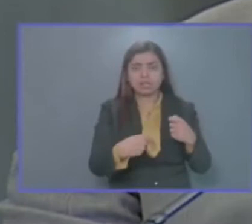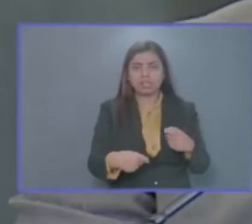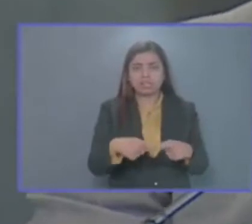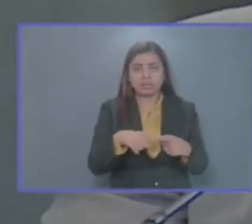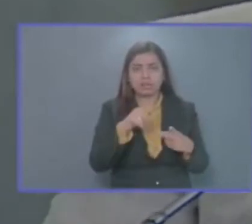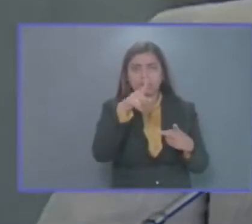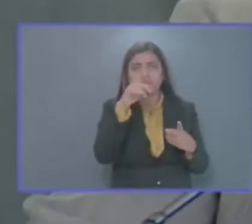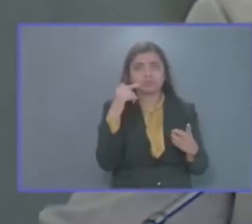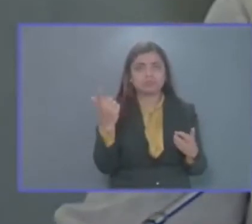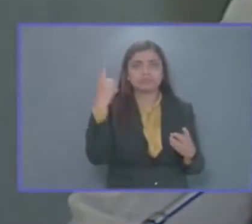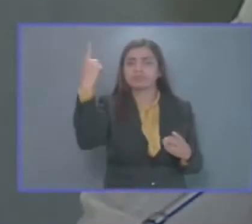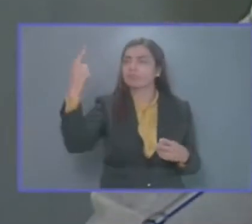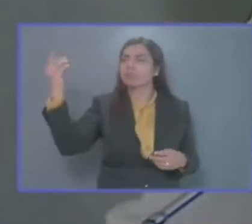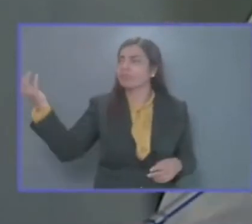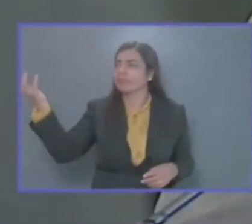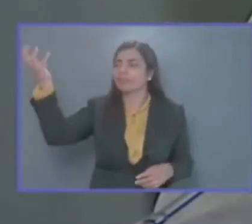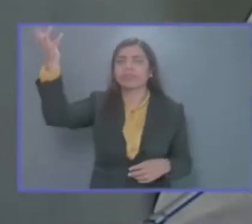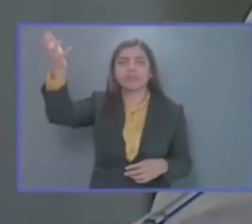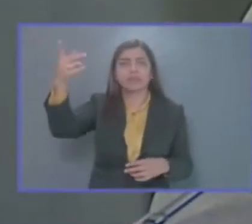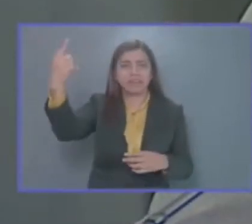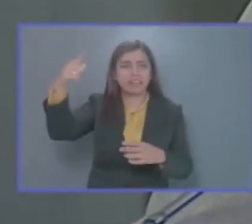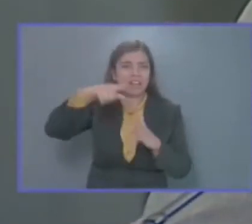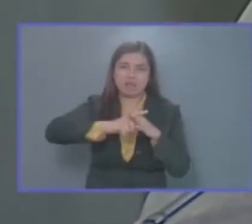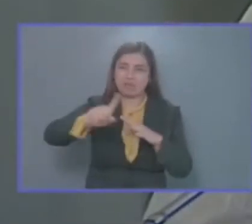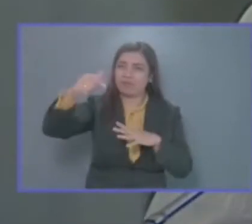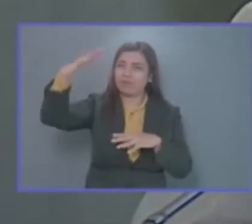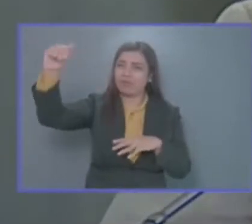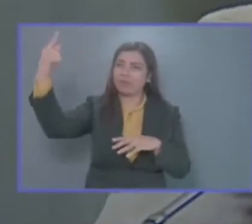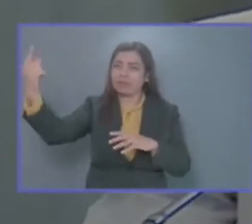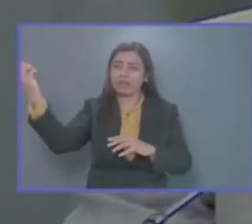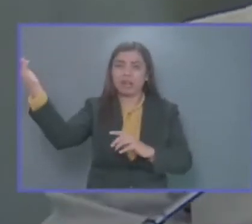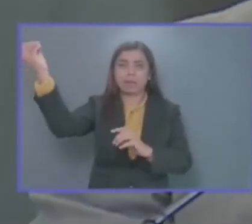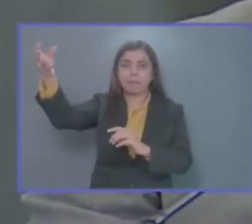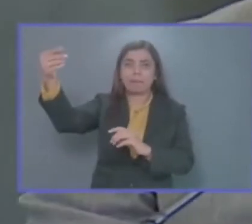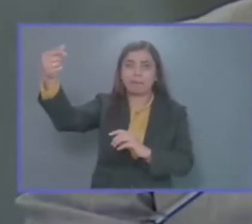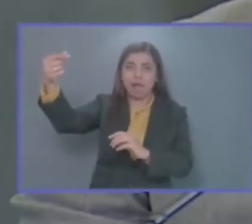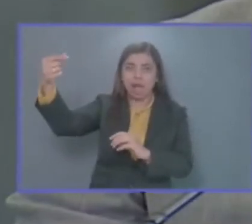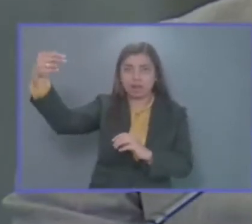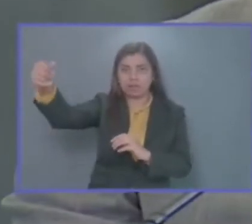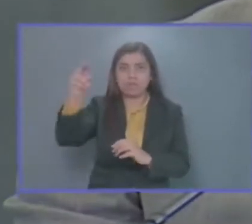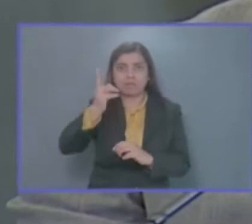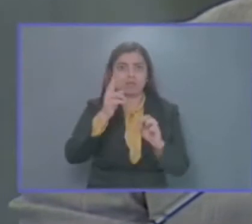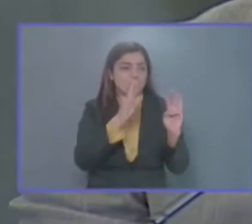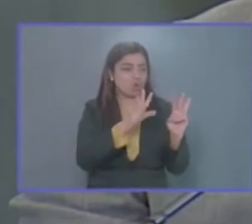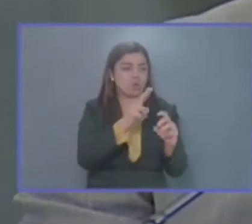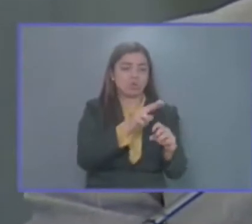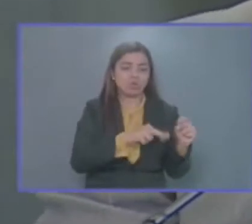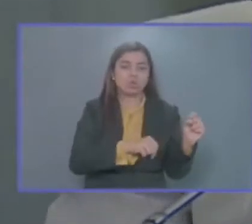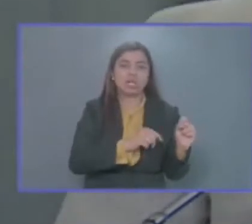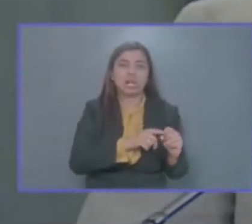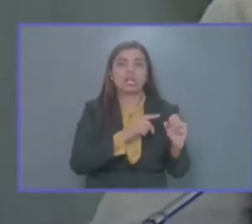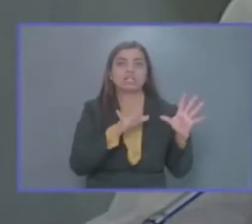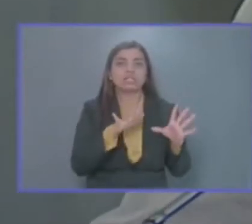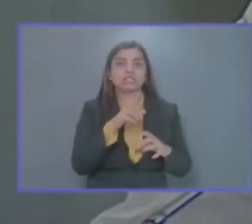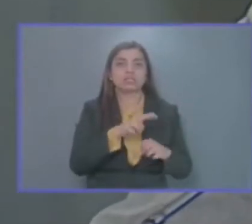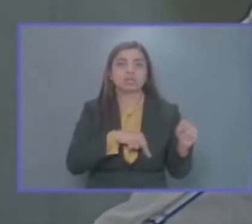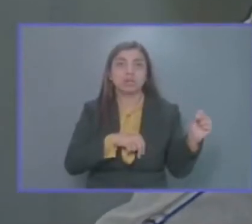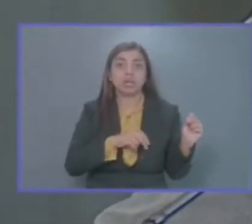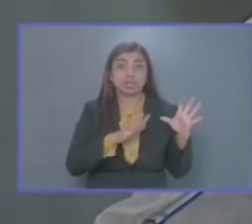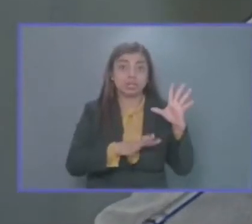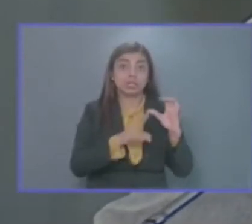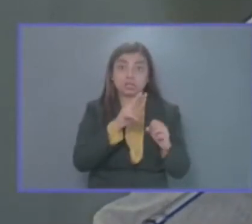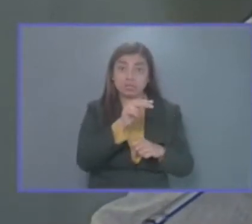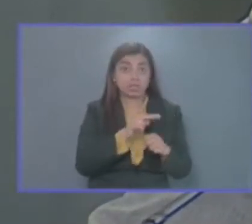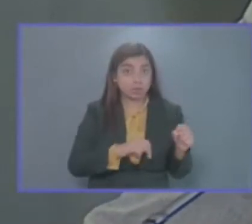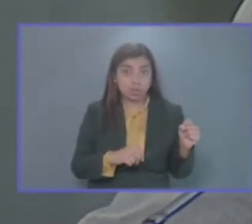cualquier compatriota de la diáspora? Siempre le va a cobrar la misma tarifa de 8, 10 o 12 dólares por